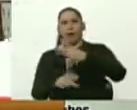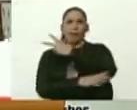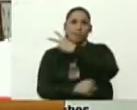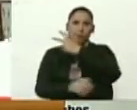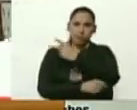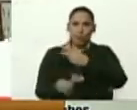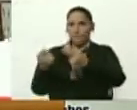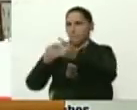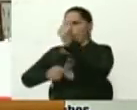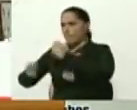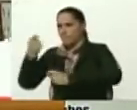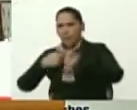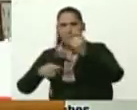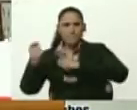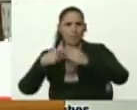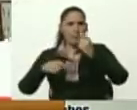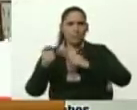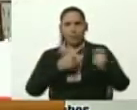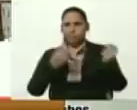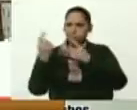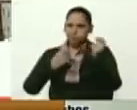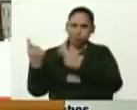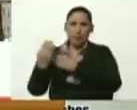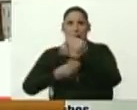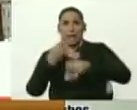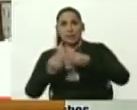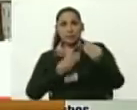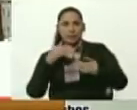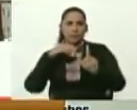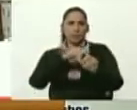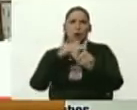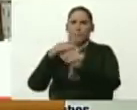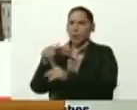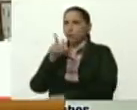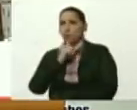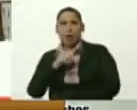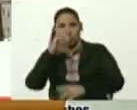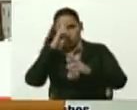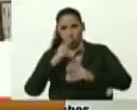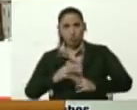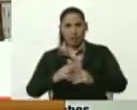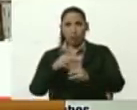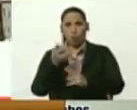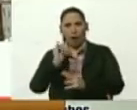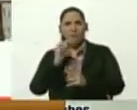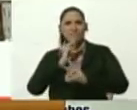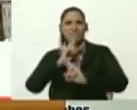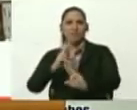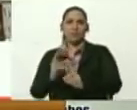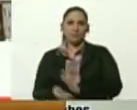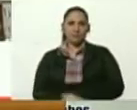traficar influencia, al cometer actos deshonestos, y ahí están los resultados.